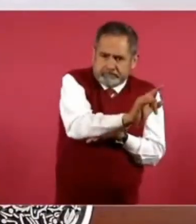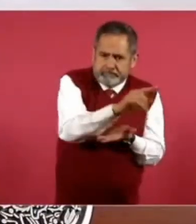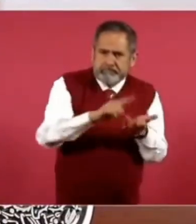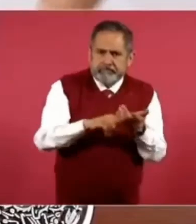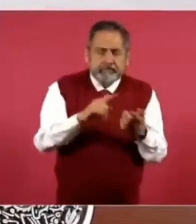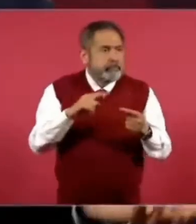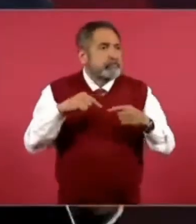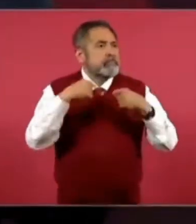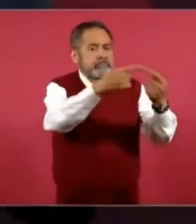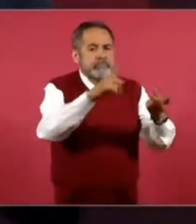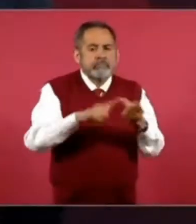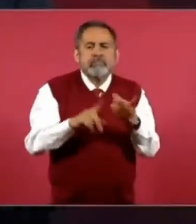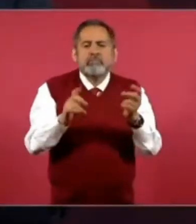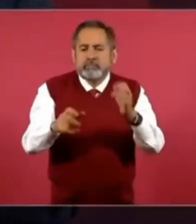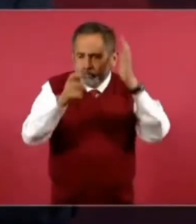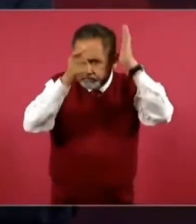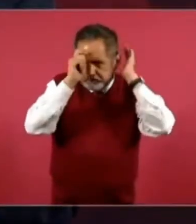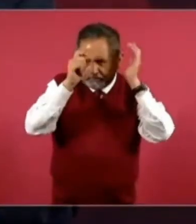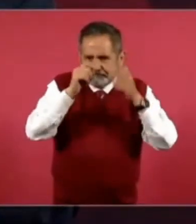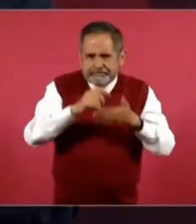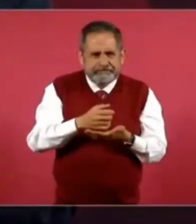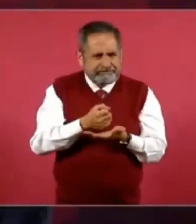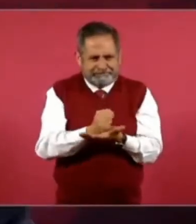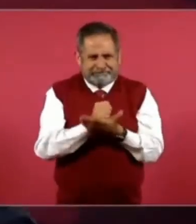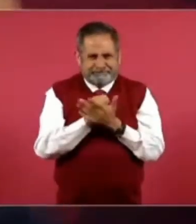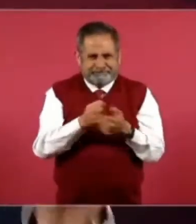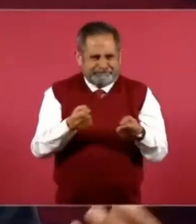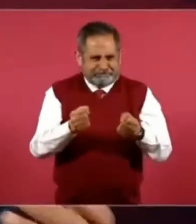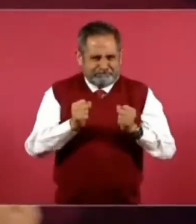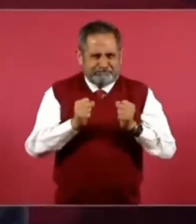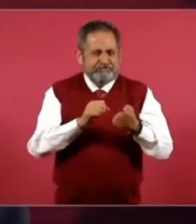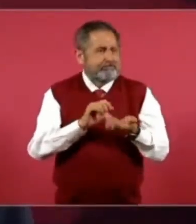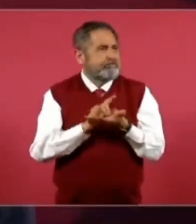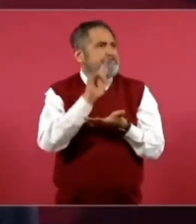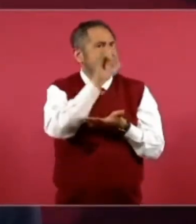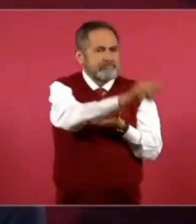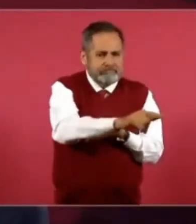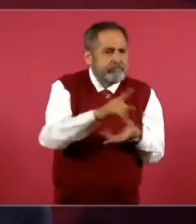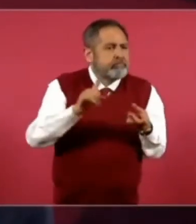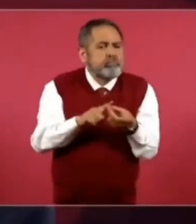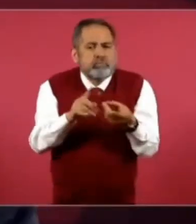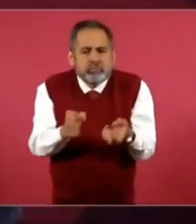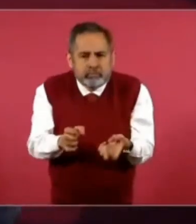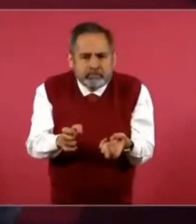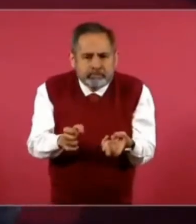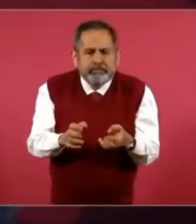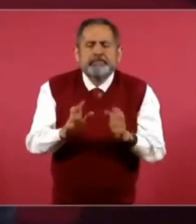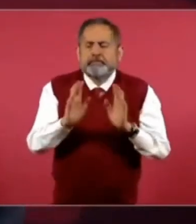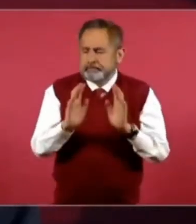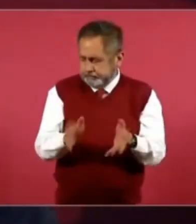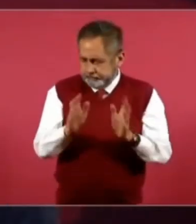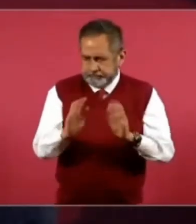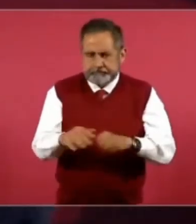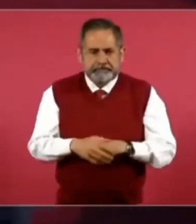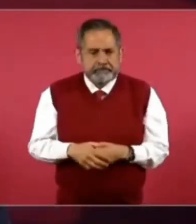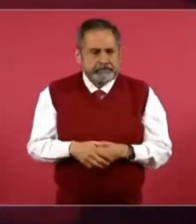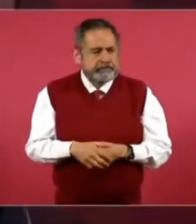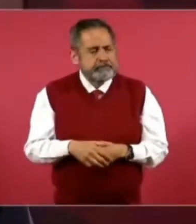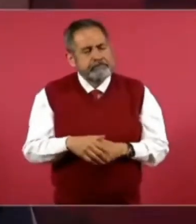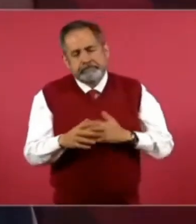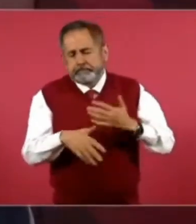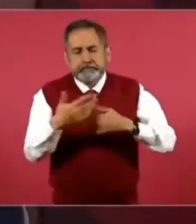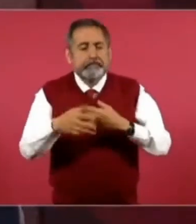¿Qué pasó con el piloto? Todo eso. Sale la carta del